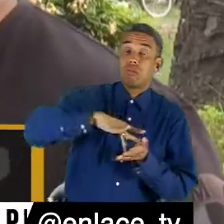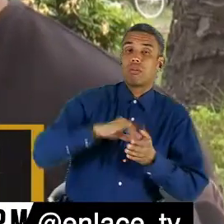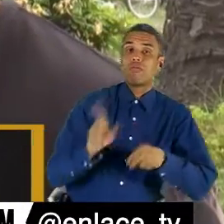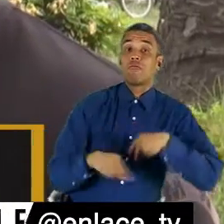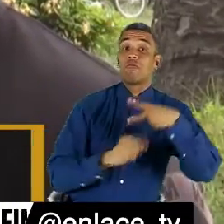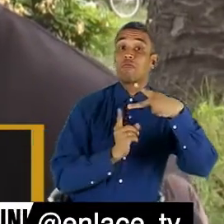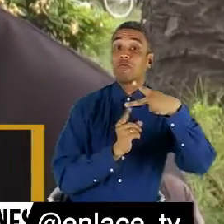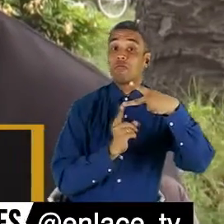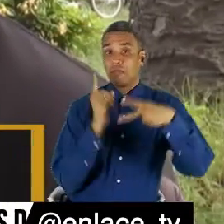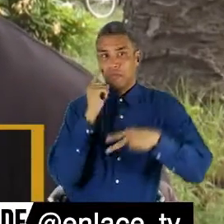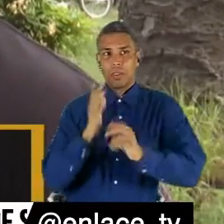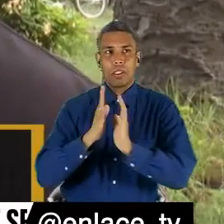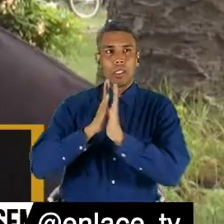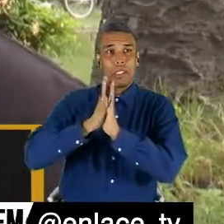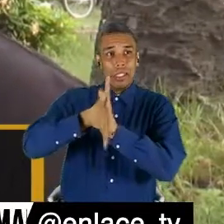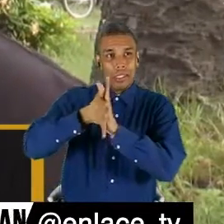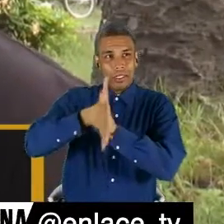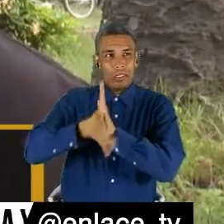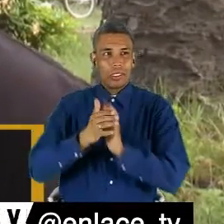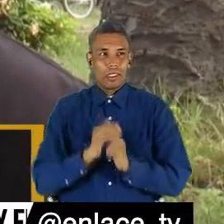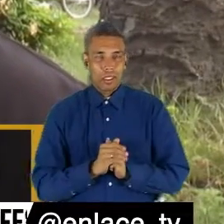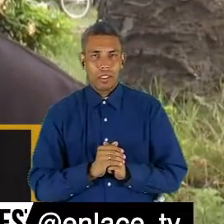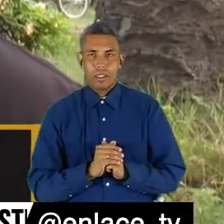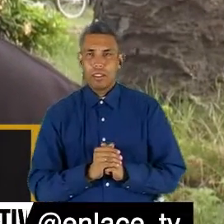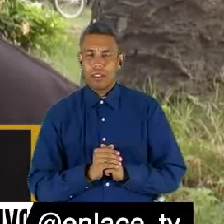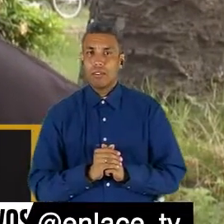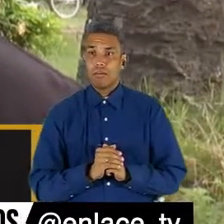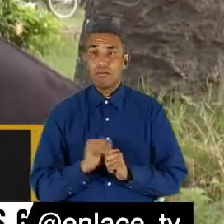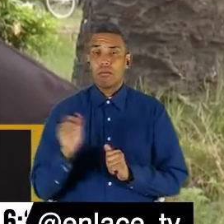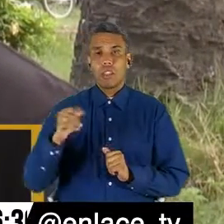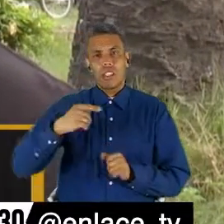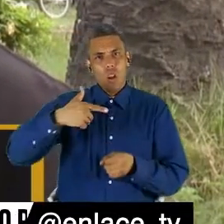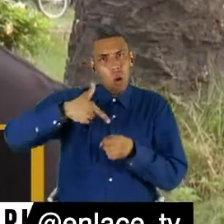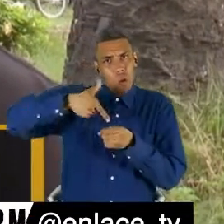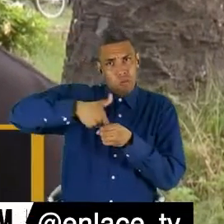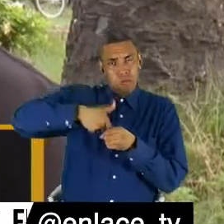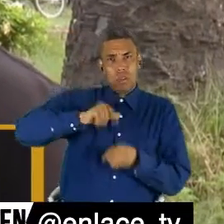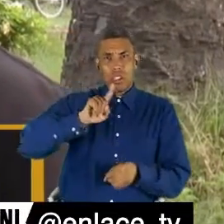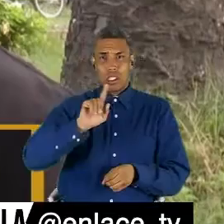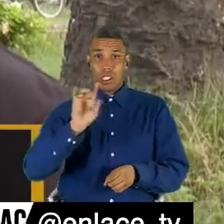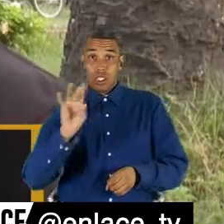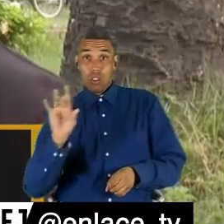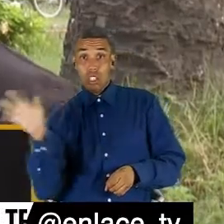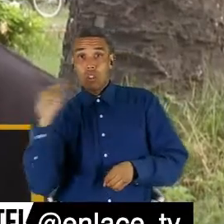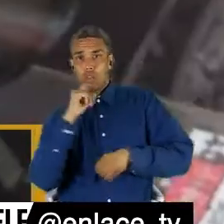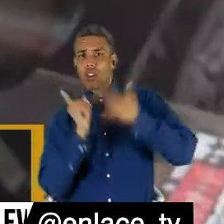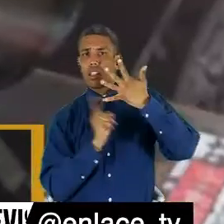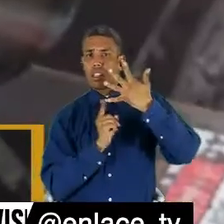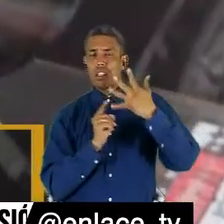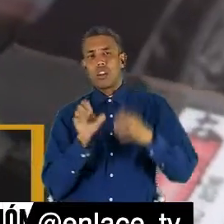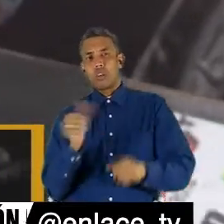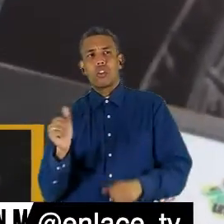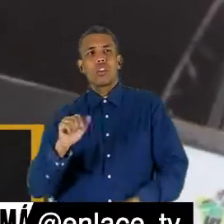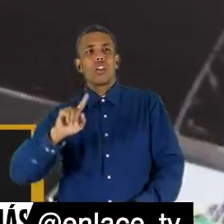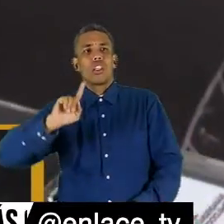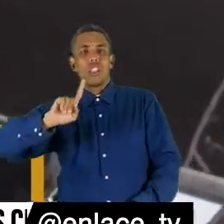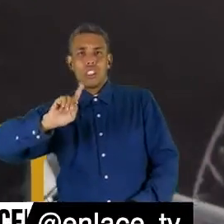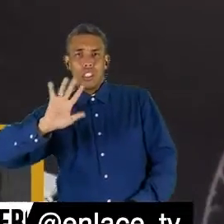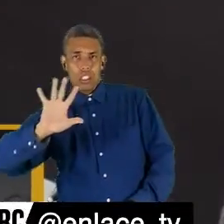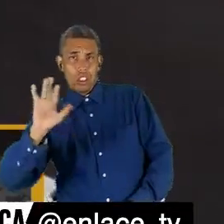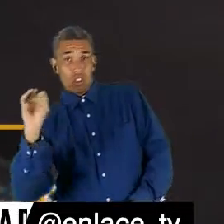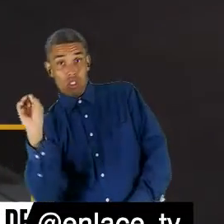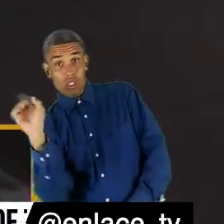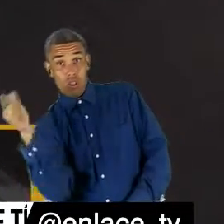porque salió en 115 y ocupó el quinto lugar, y en 150 tuvimos el logro del segundo lugar